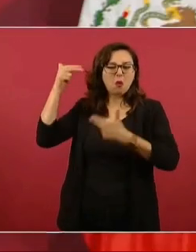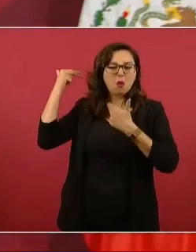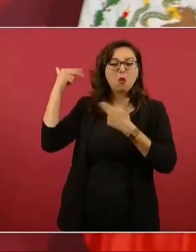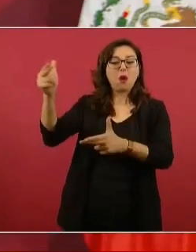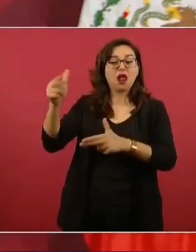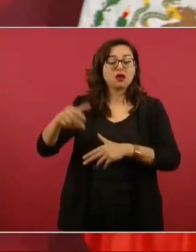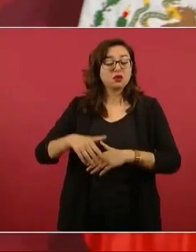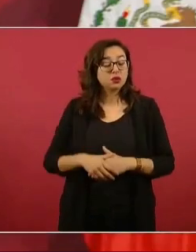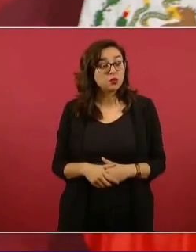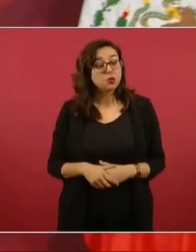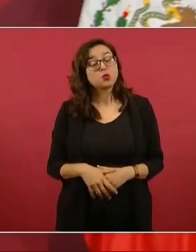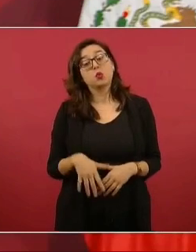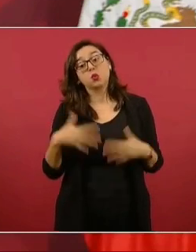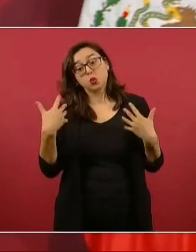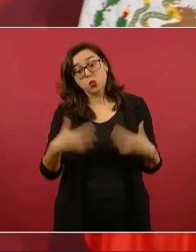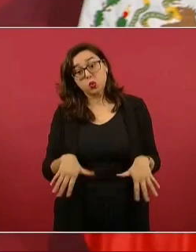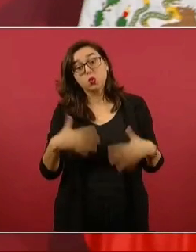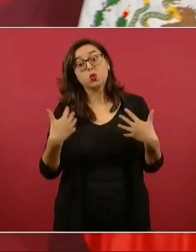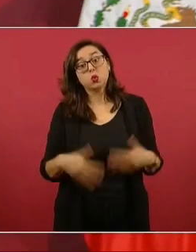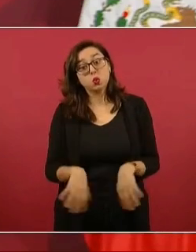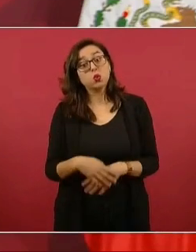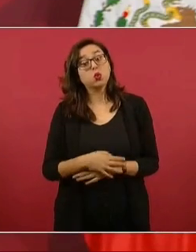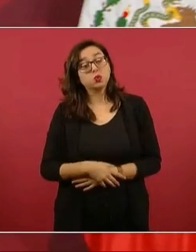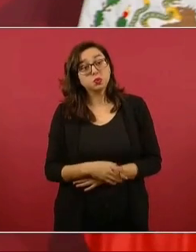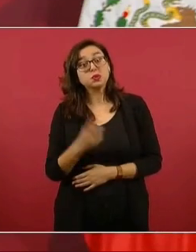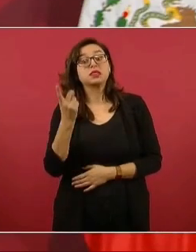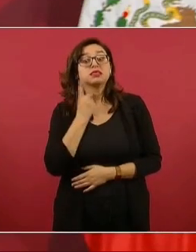qué legisladores.